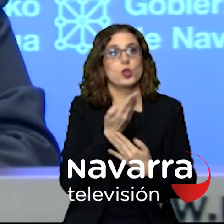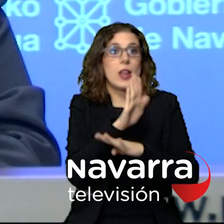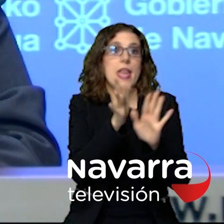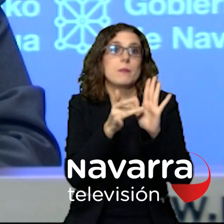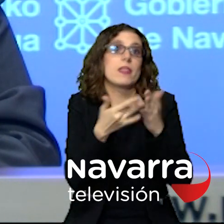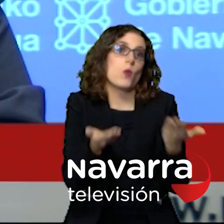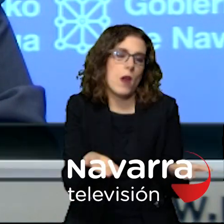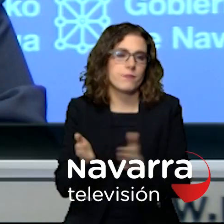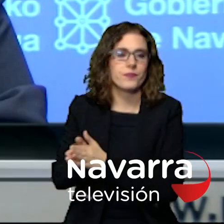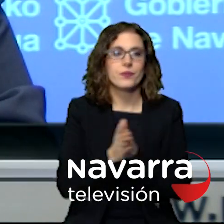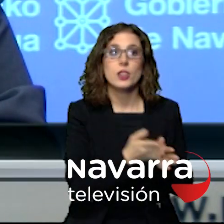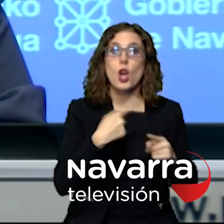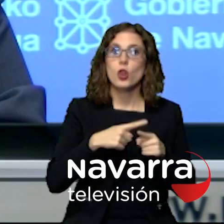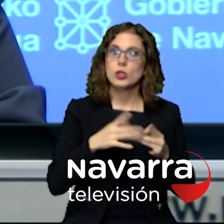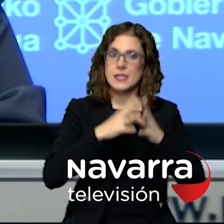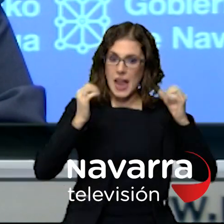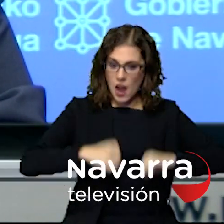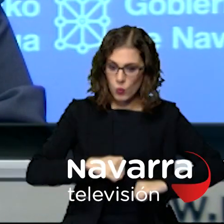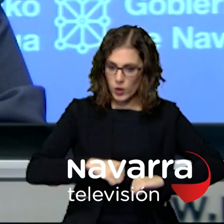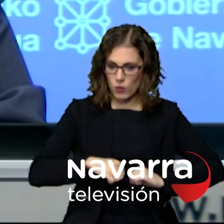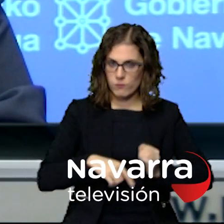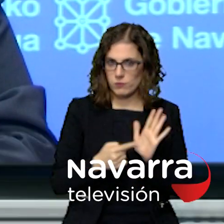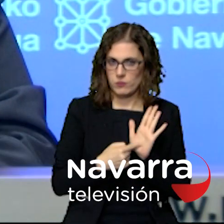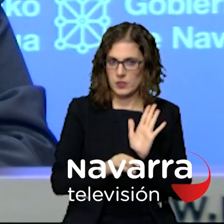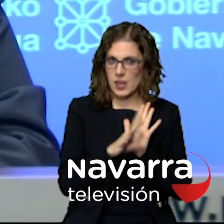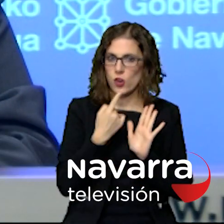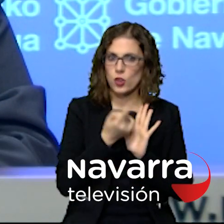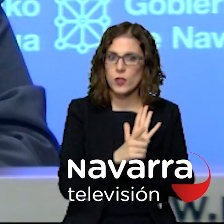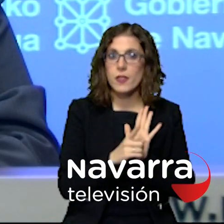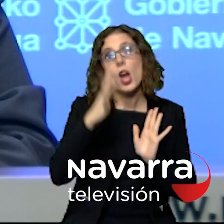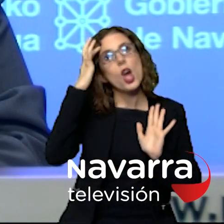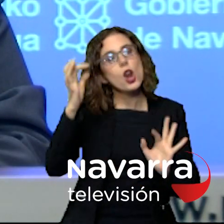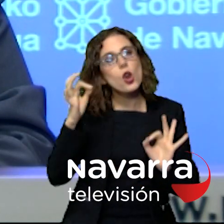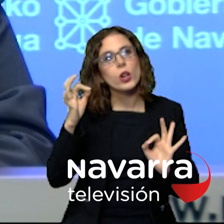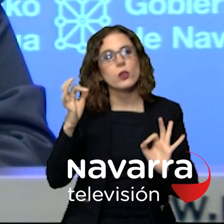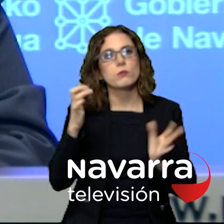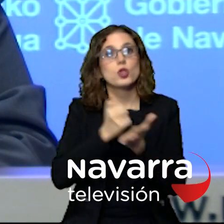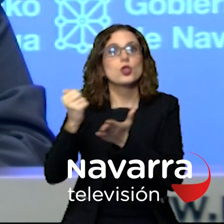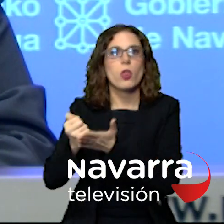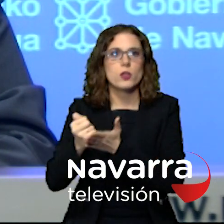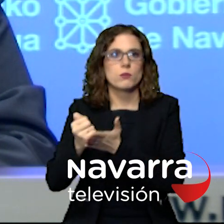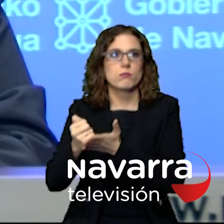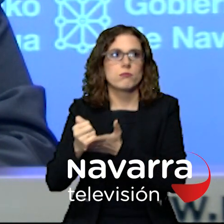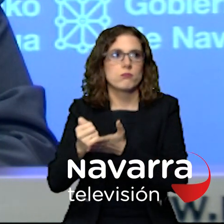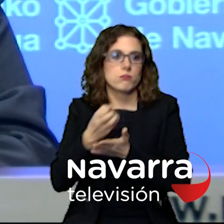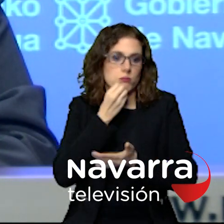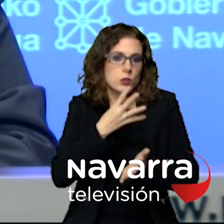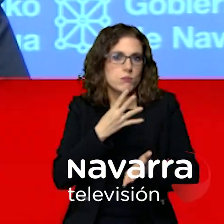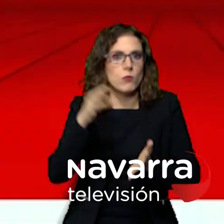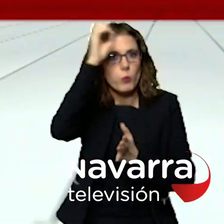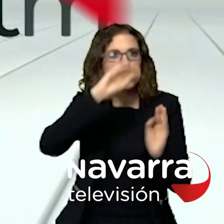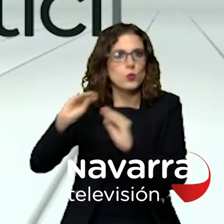aquello que no consta como acuerdos, por supuesto, el margen de manobra de los socios es amplio.